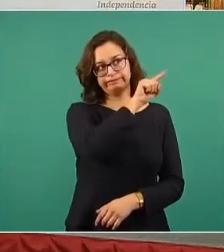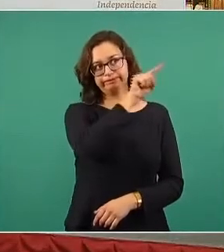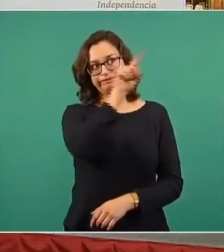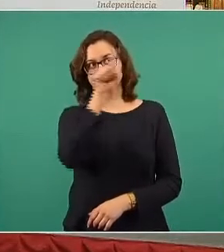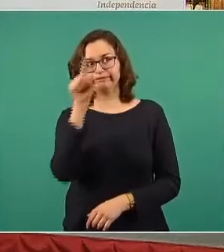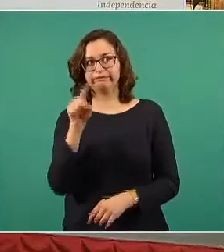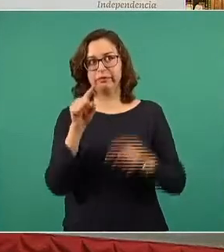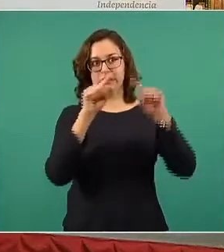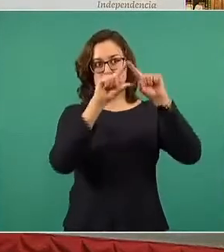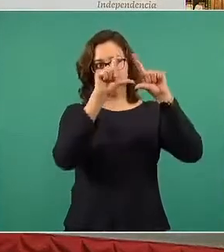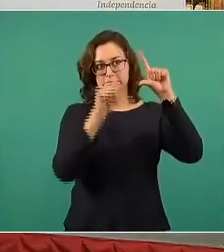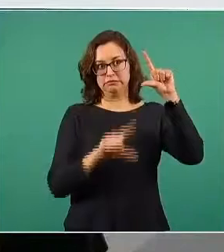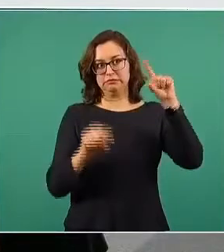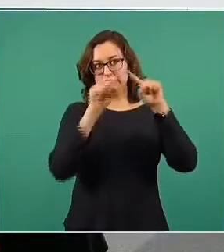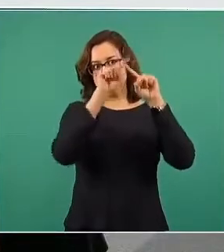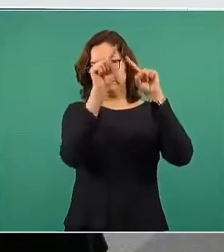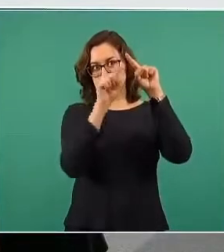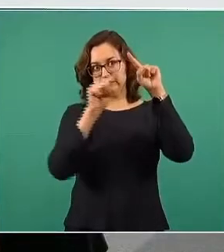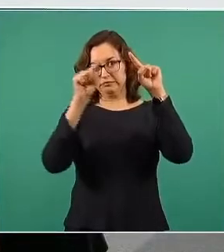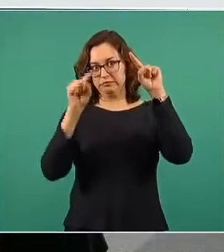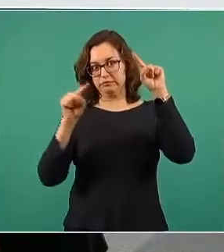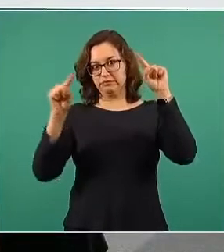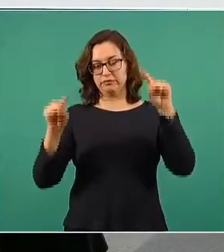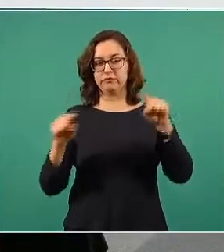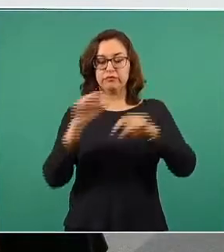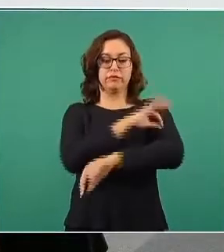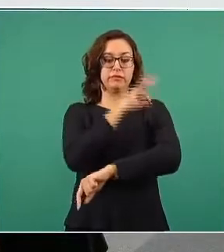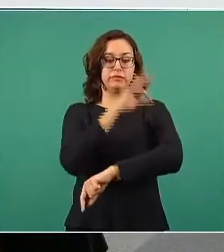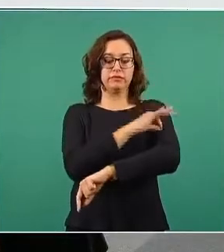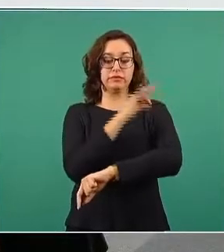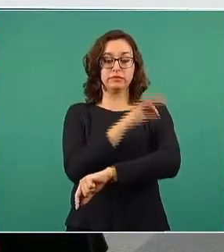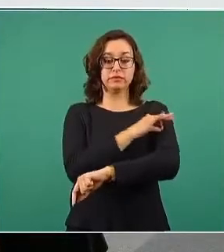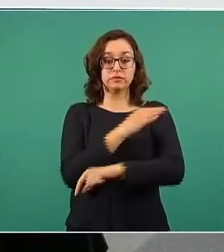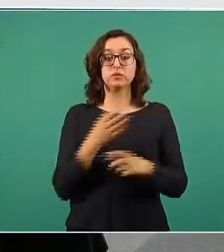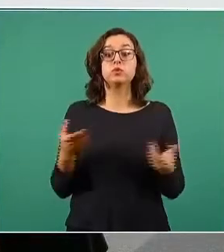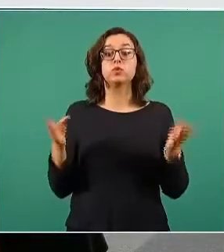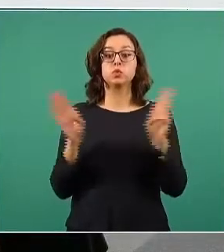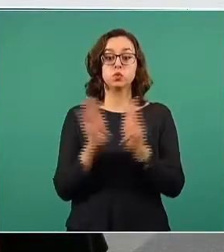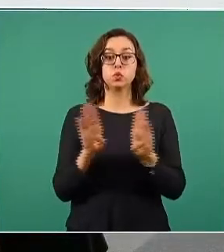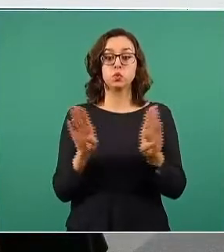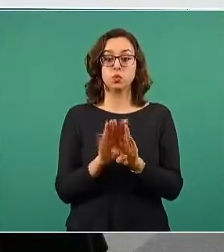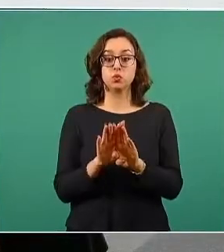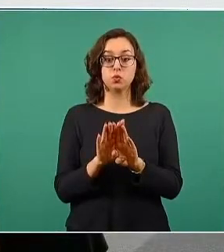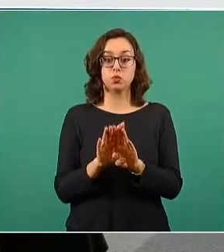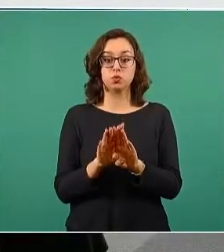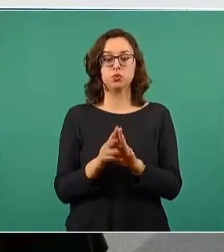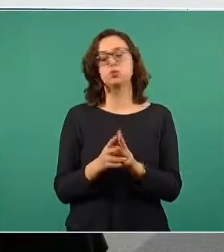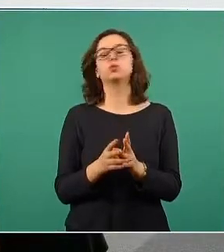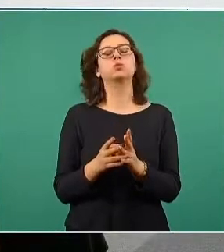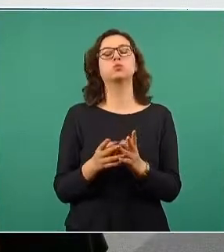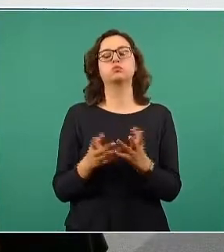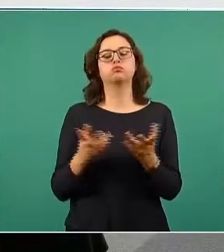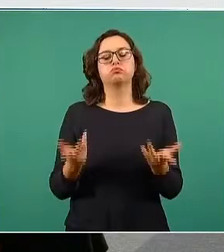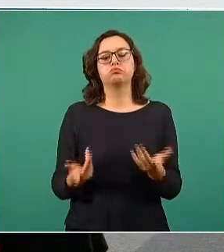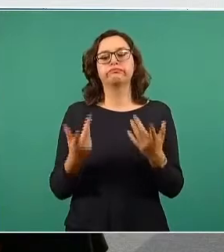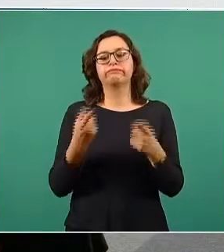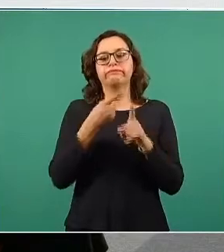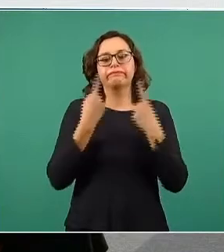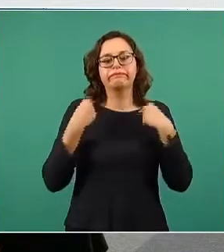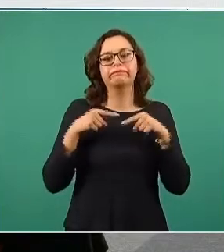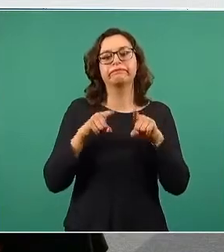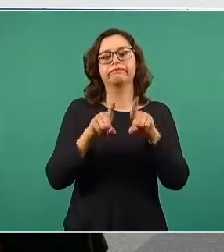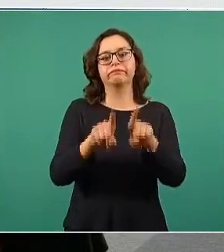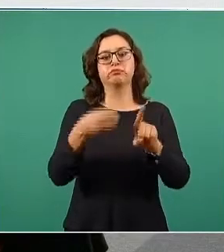de la población de ese territorio. ¿En qué orden lo vamos a hacer? En el mismo orden de la Política Nacional de